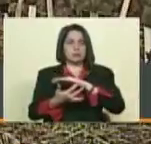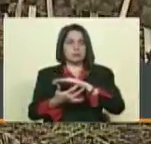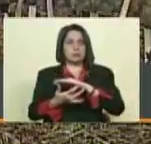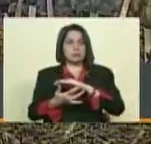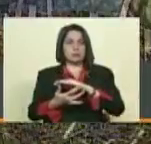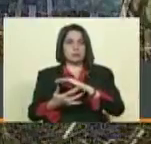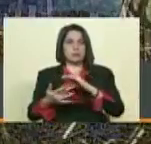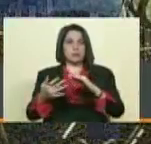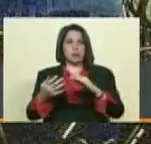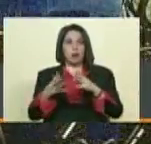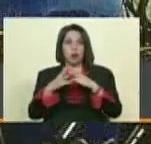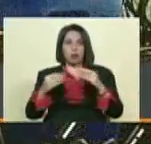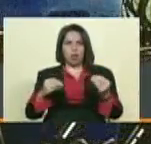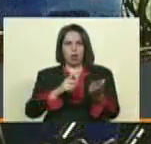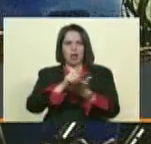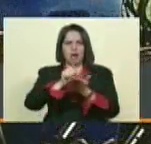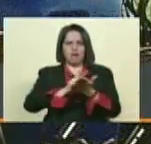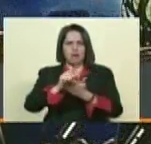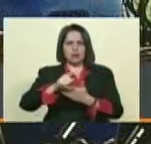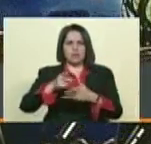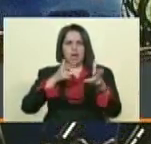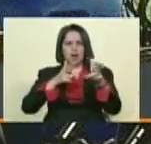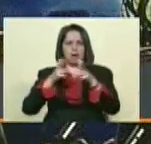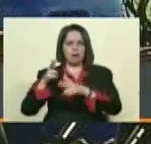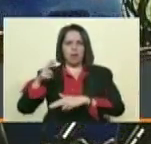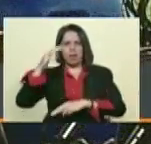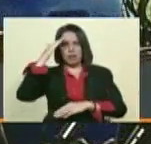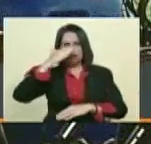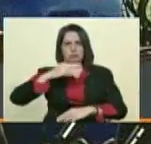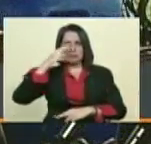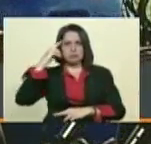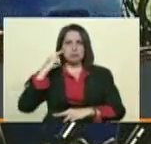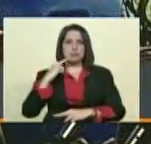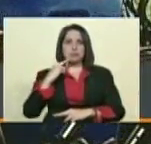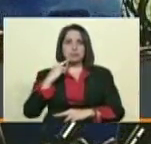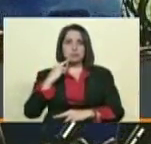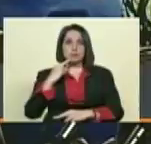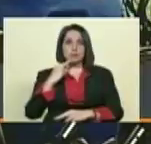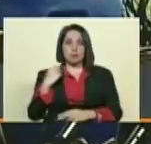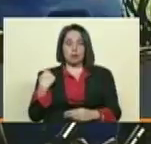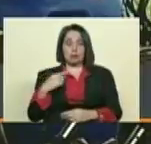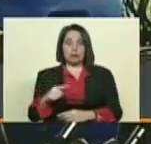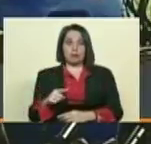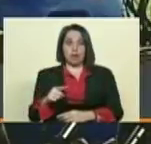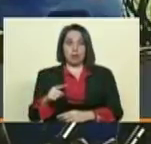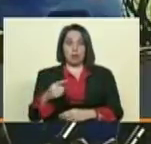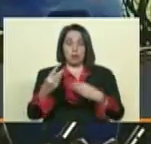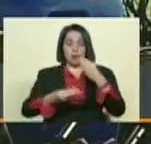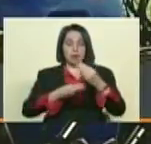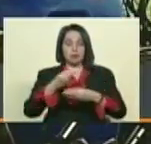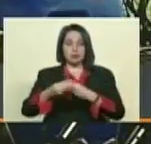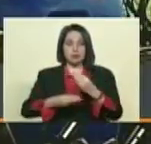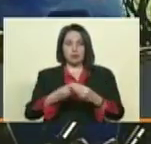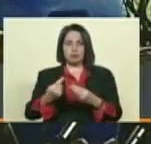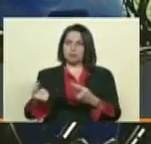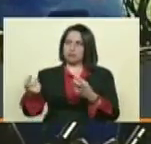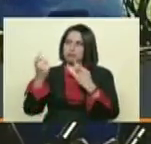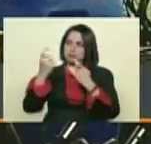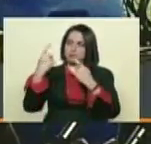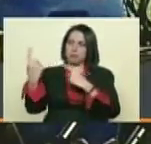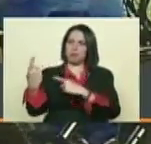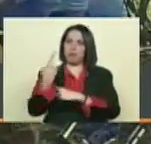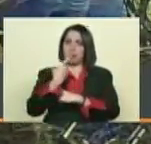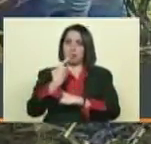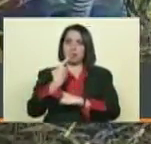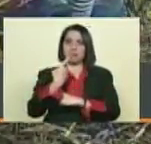estas Fuerzas Armadas Nacionales Bolivarianas y obtuvimos para realizar y por instrucciones